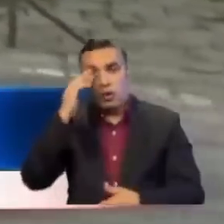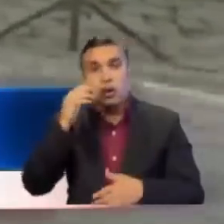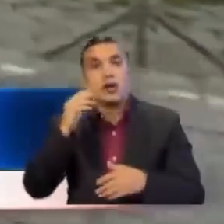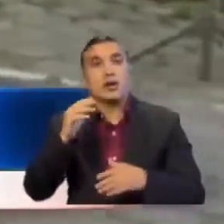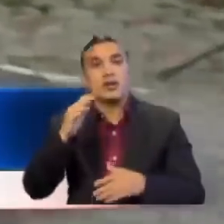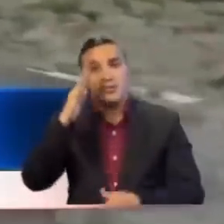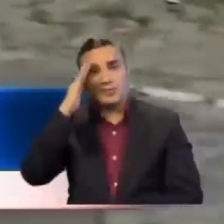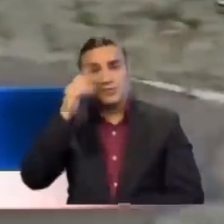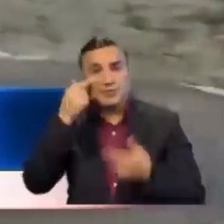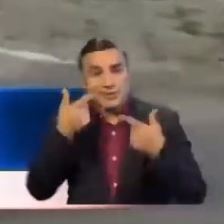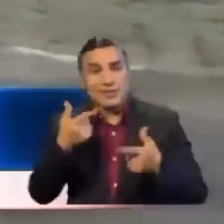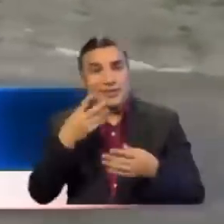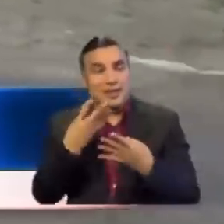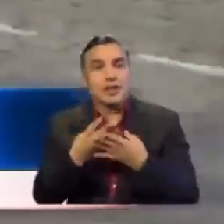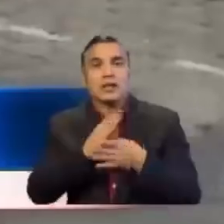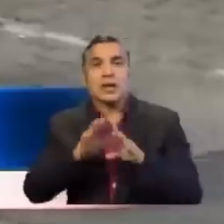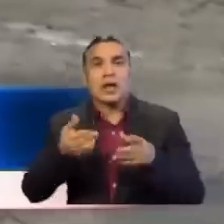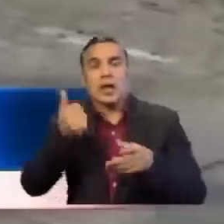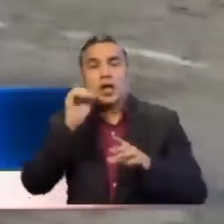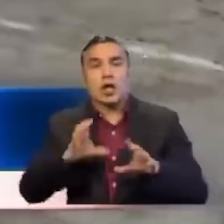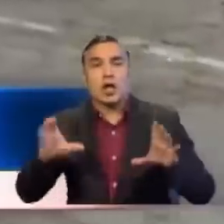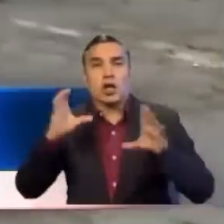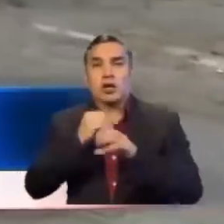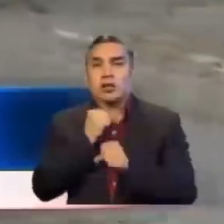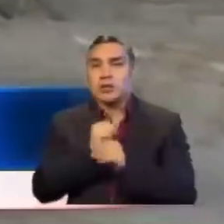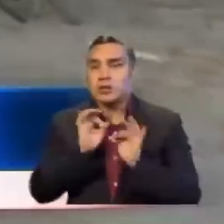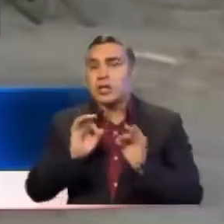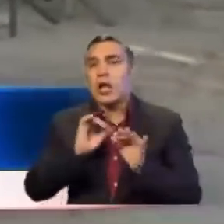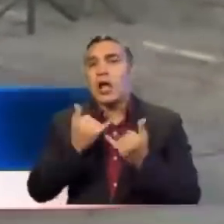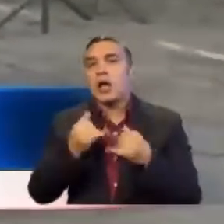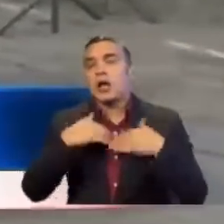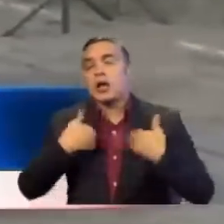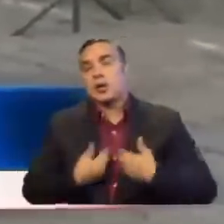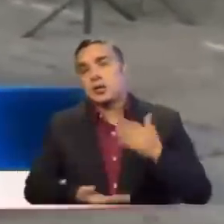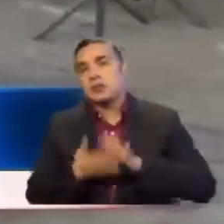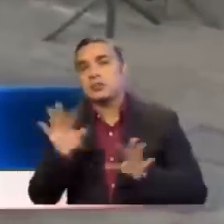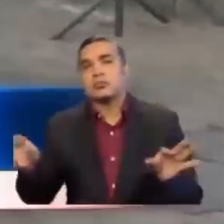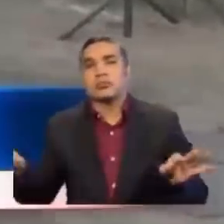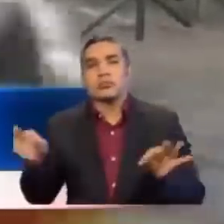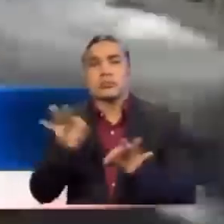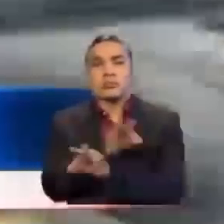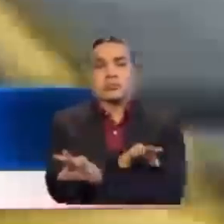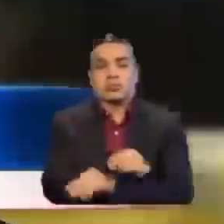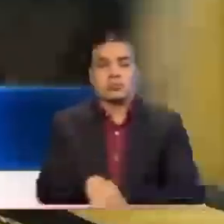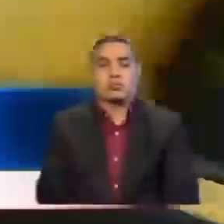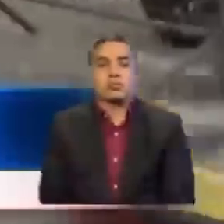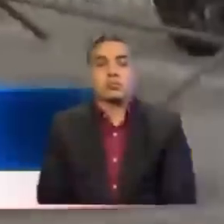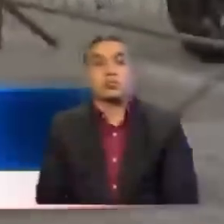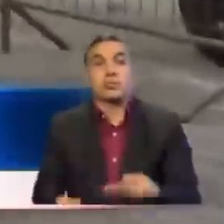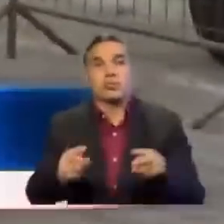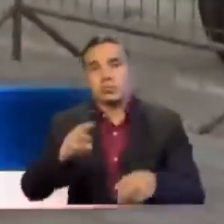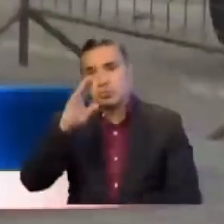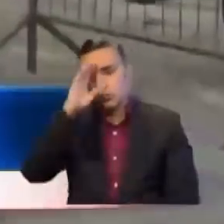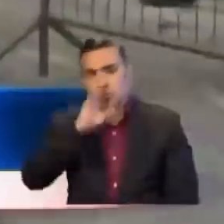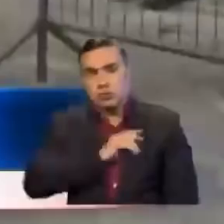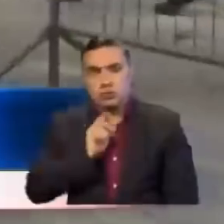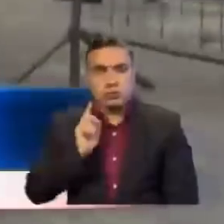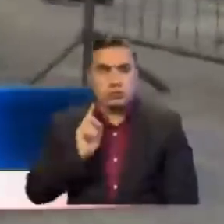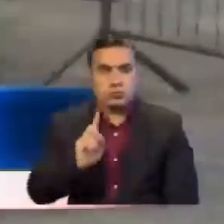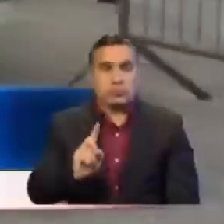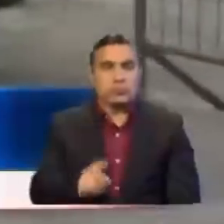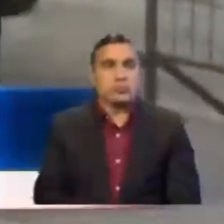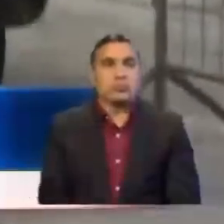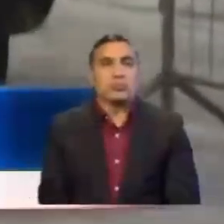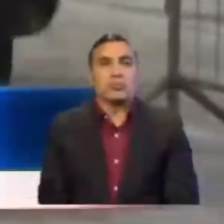saliendo los guías que estuvieron toda la noche a las 7 de la mañana. Hay presencia de Policía Nacional, presencia de la unidad de mantenimiento